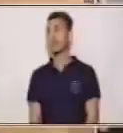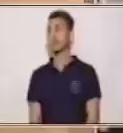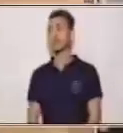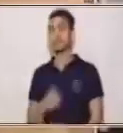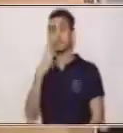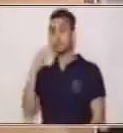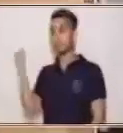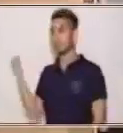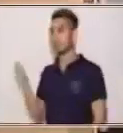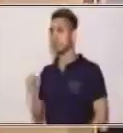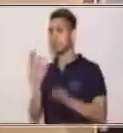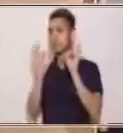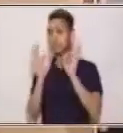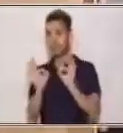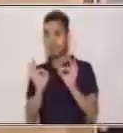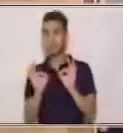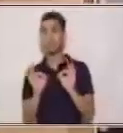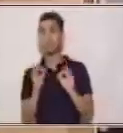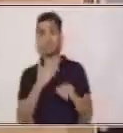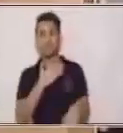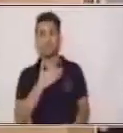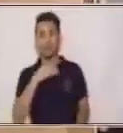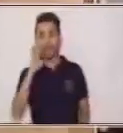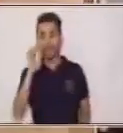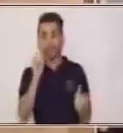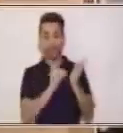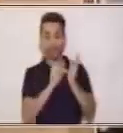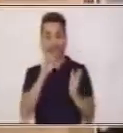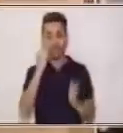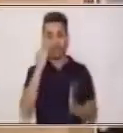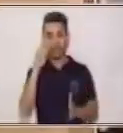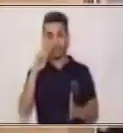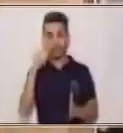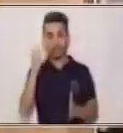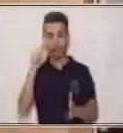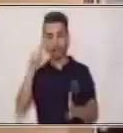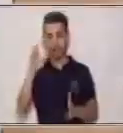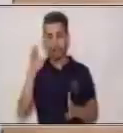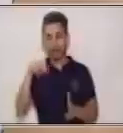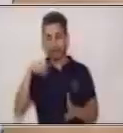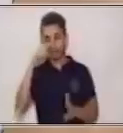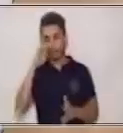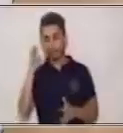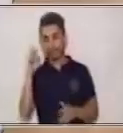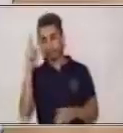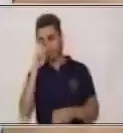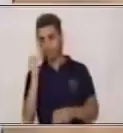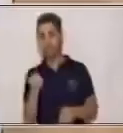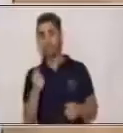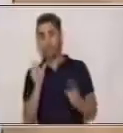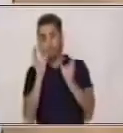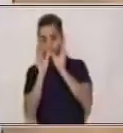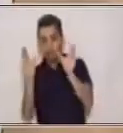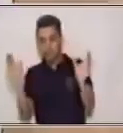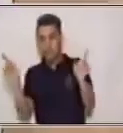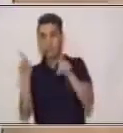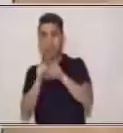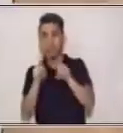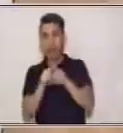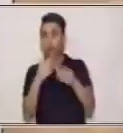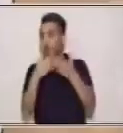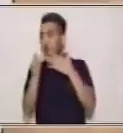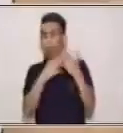Mira, estas fracciones son equivalentes, son iguales. Miden exactamente lo mismo, aunque estén escritas de diferente